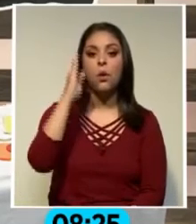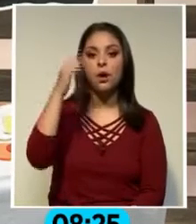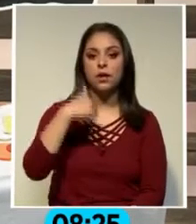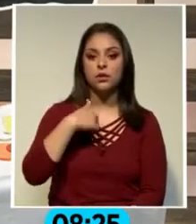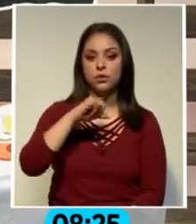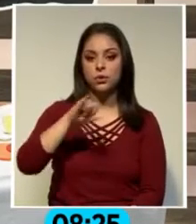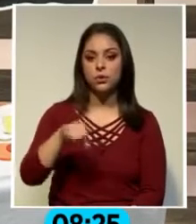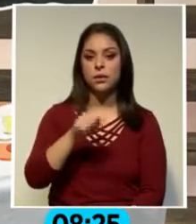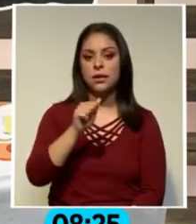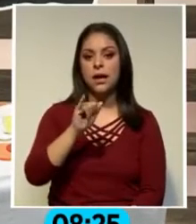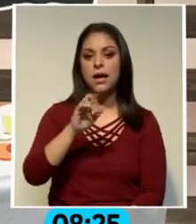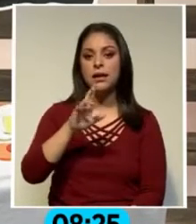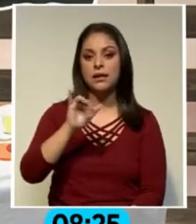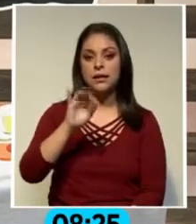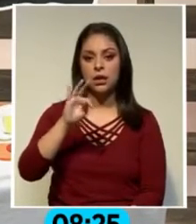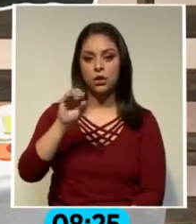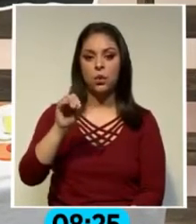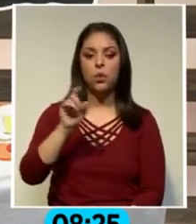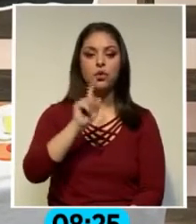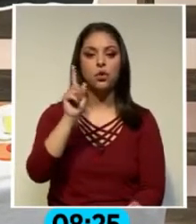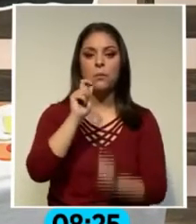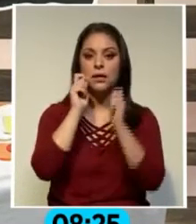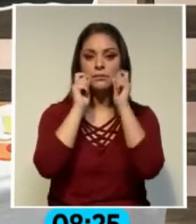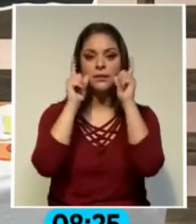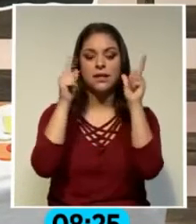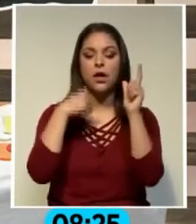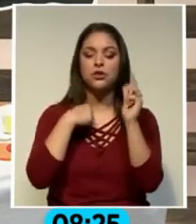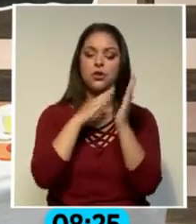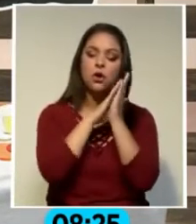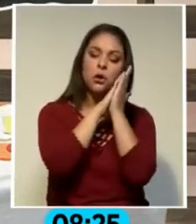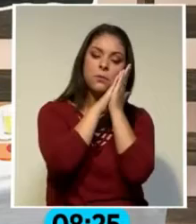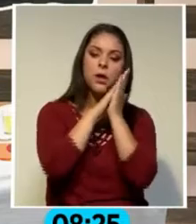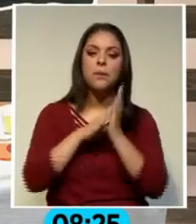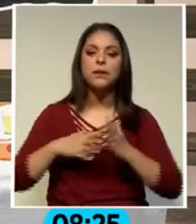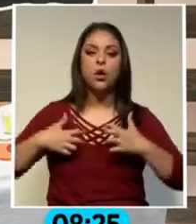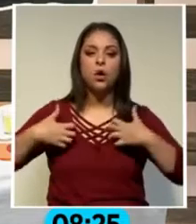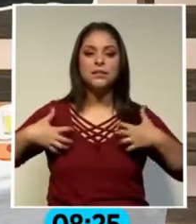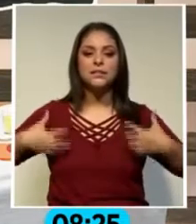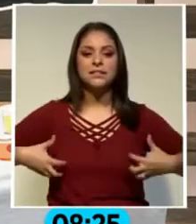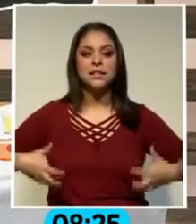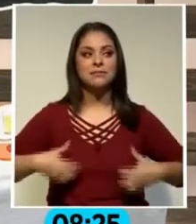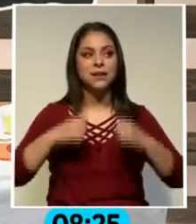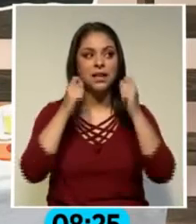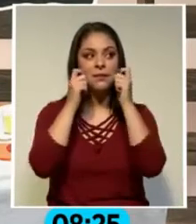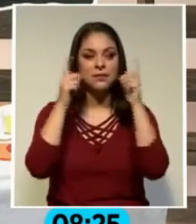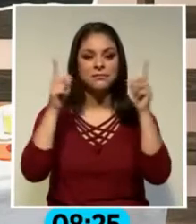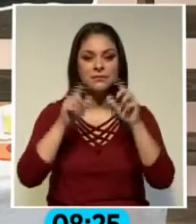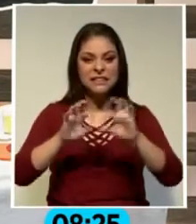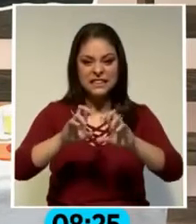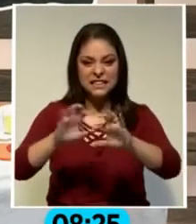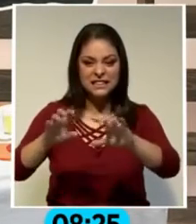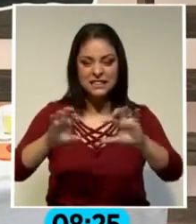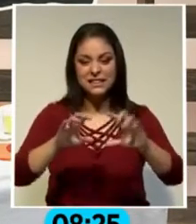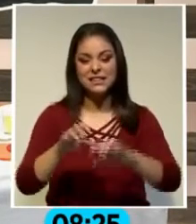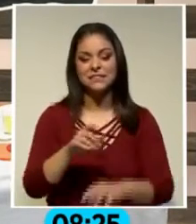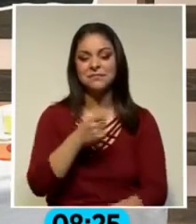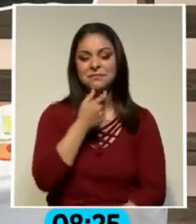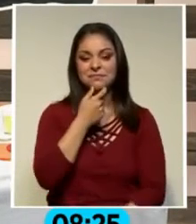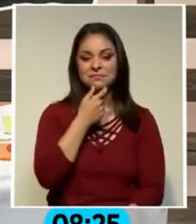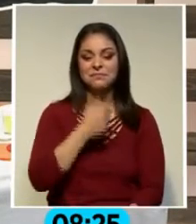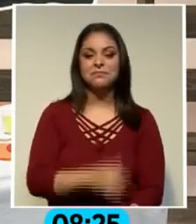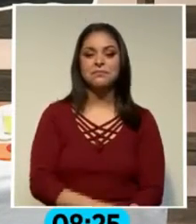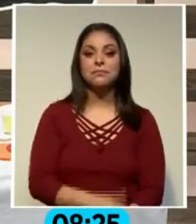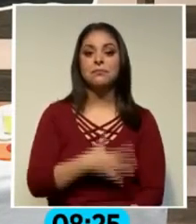Jairito, no me he despertado, estoy dormido. ¡Oh! Me hacen cosquillas para que me despierte. Ahí vamos está, a hacerle Jairito. Unas cosquillas a Jairito. Me gusta